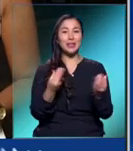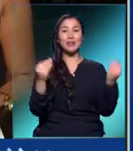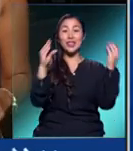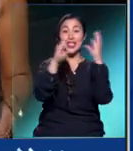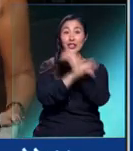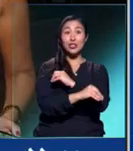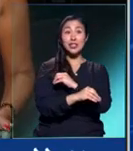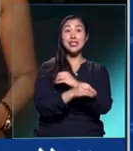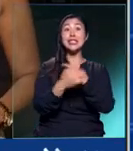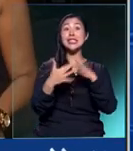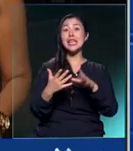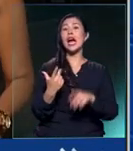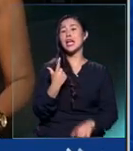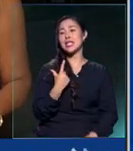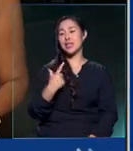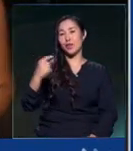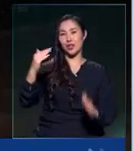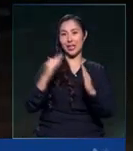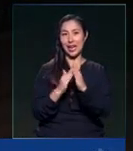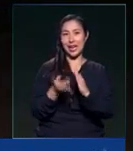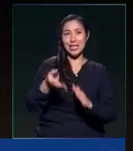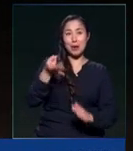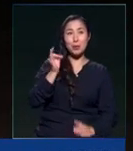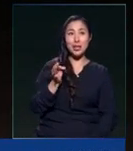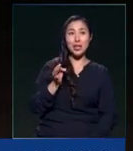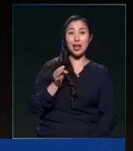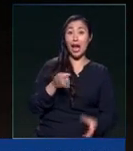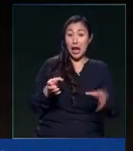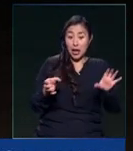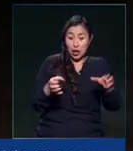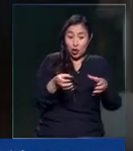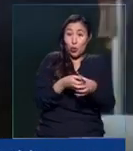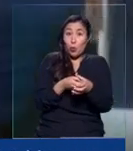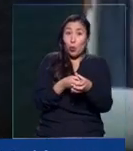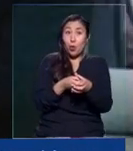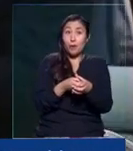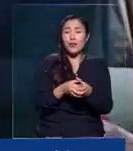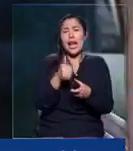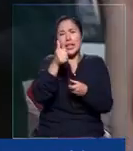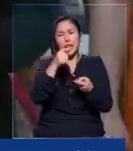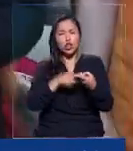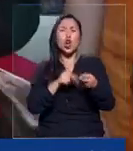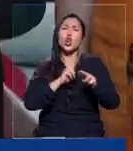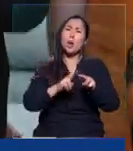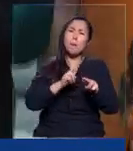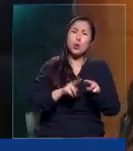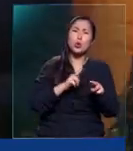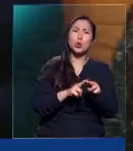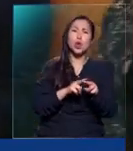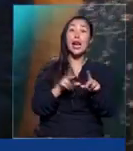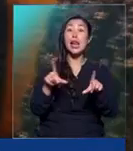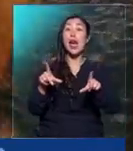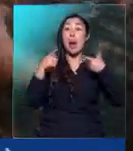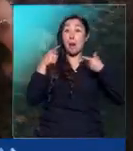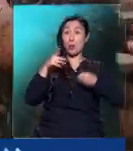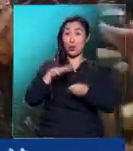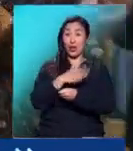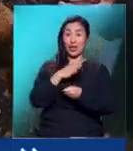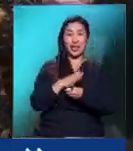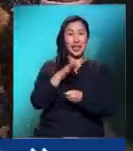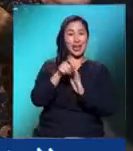noches. Se acaban de retirar del Palacio de la Moneda todo el equipo del director, los productores, la protagonista de Una